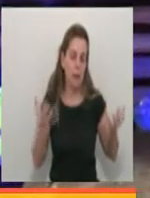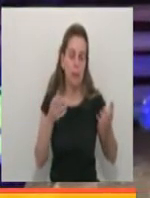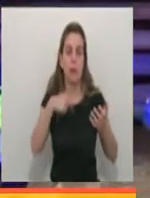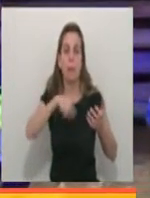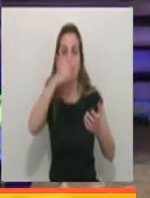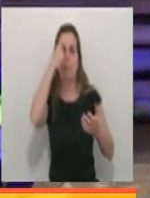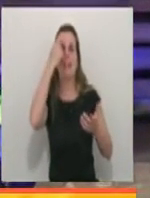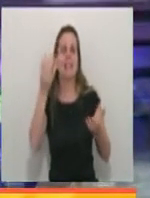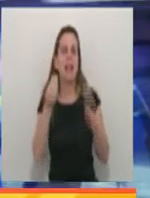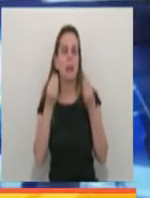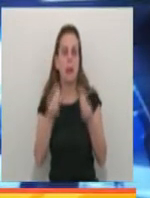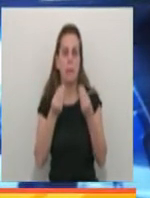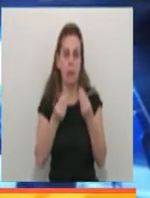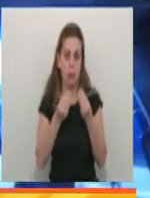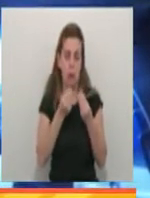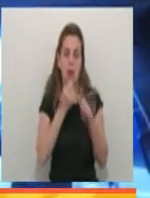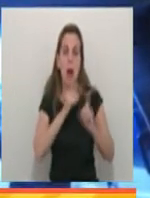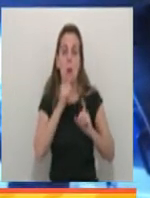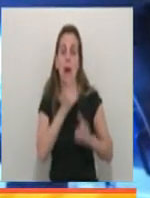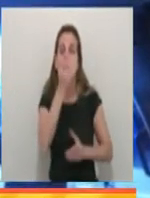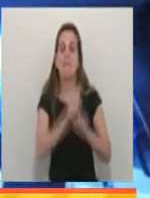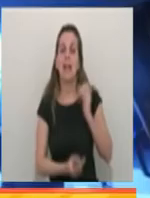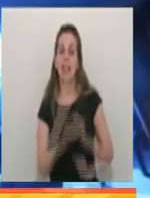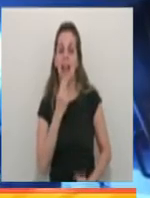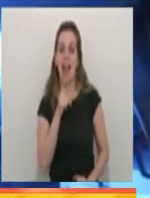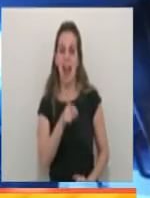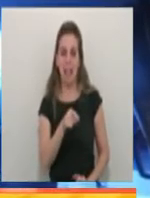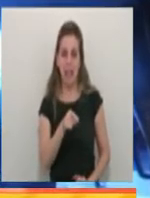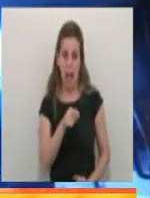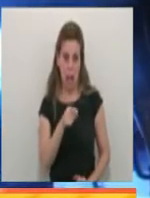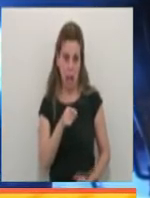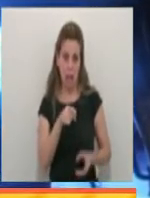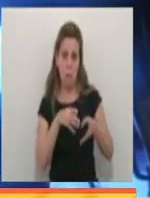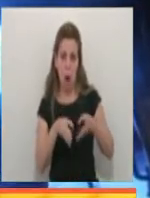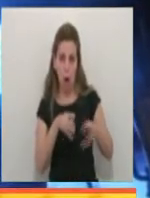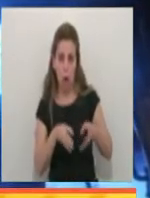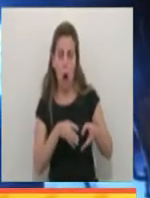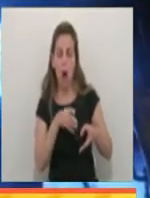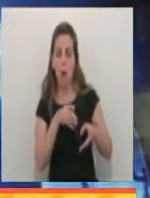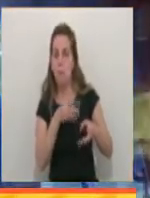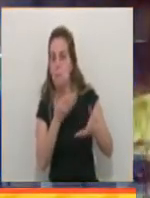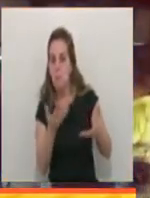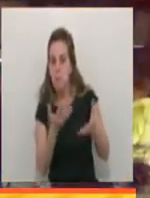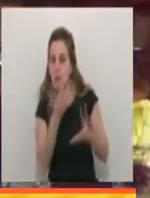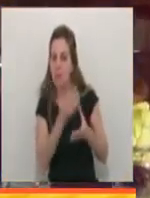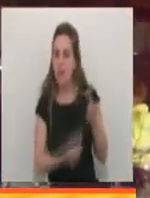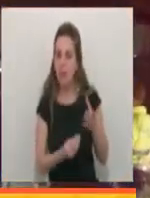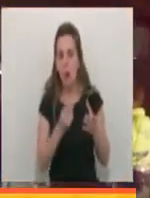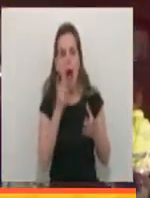falla donde estaban los generadores, y eso produjo que el avión perdiera los